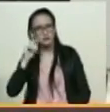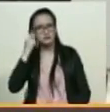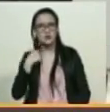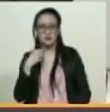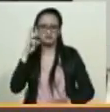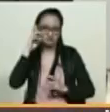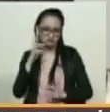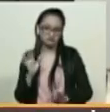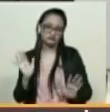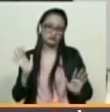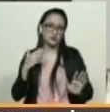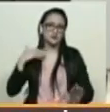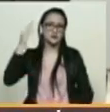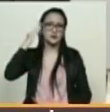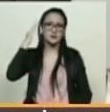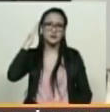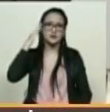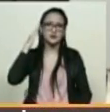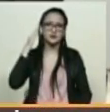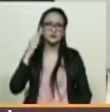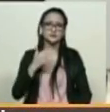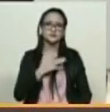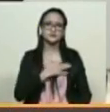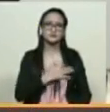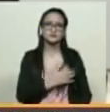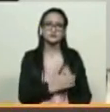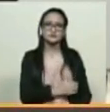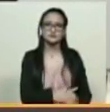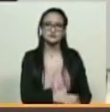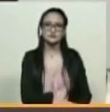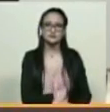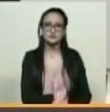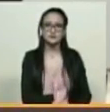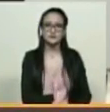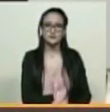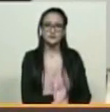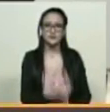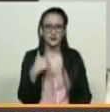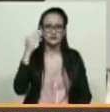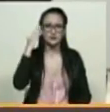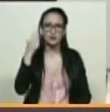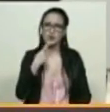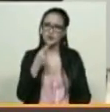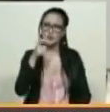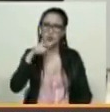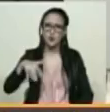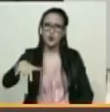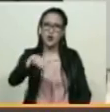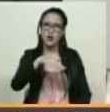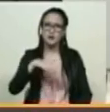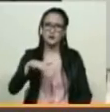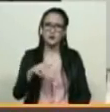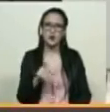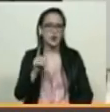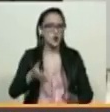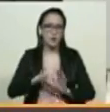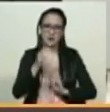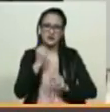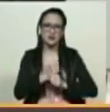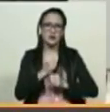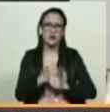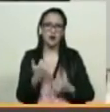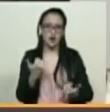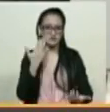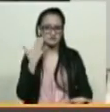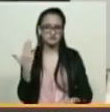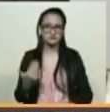sabíamos que iba a pasar lo que terminó pasando, que esos vagos no iban a hacer, iban a ir a trabajar, lo sabíamos, se lo decíamos al pueblo, esos vagos no van a ir a trabajar, mira lo que está